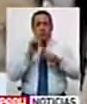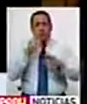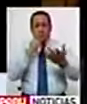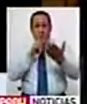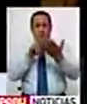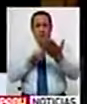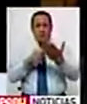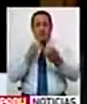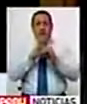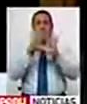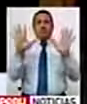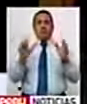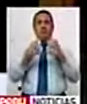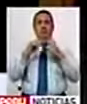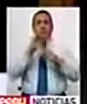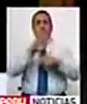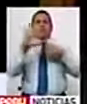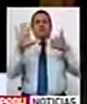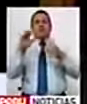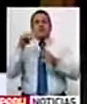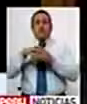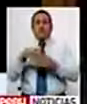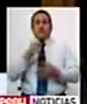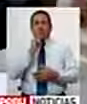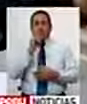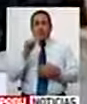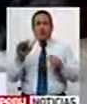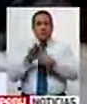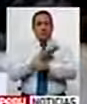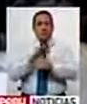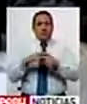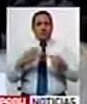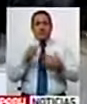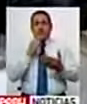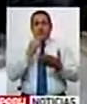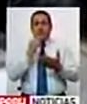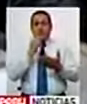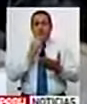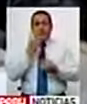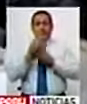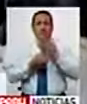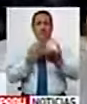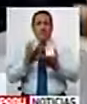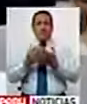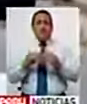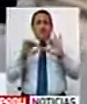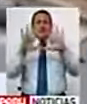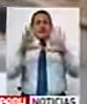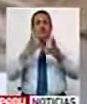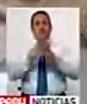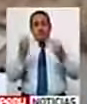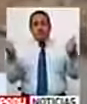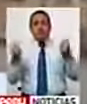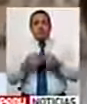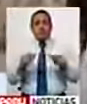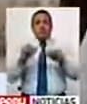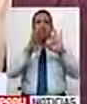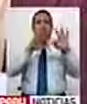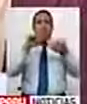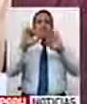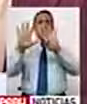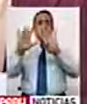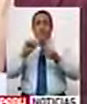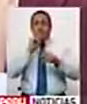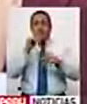ilegibilidad, habrían 46 votos incompletos, un acta sin datos, 10 actas extraviadas, 89 sin